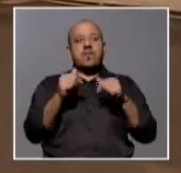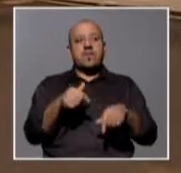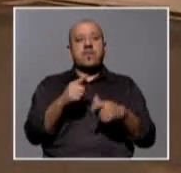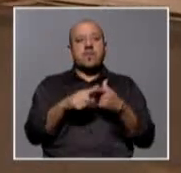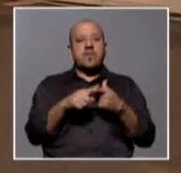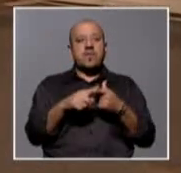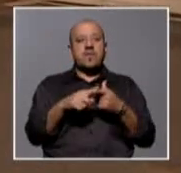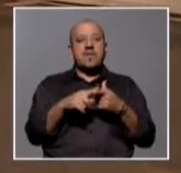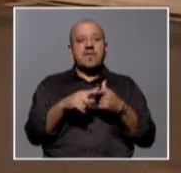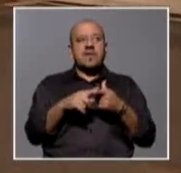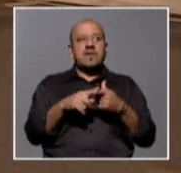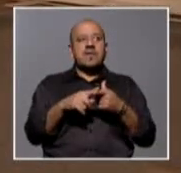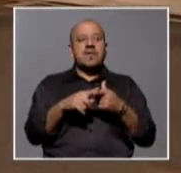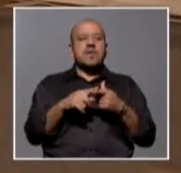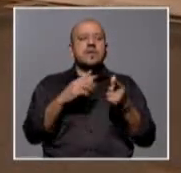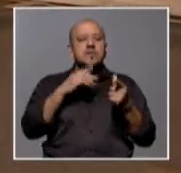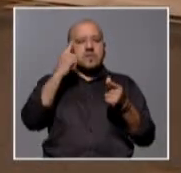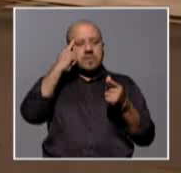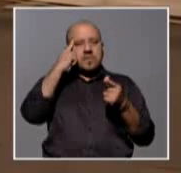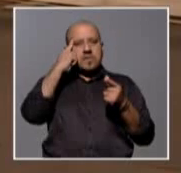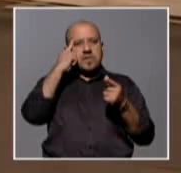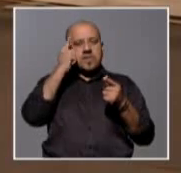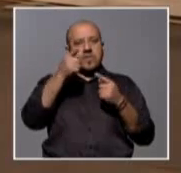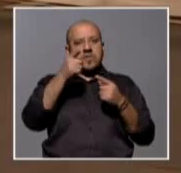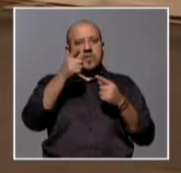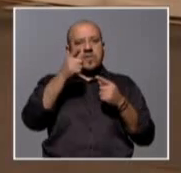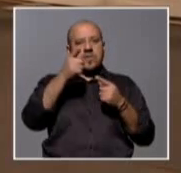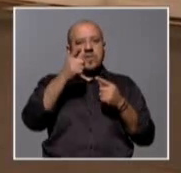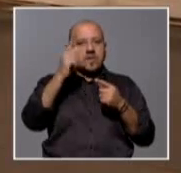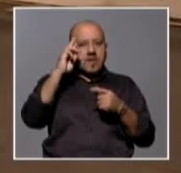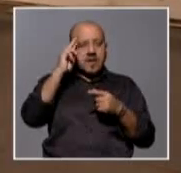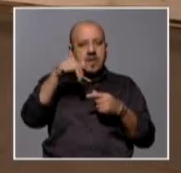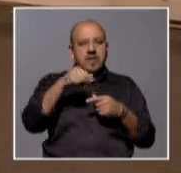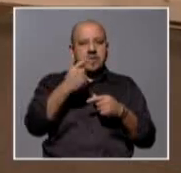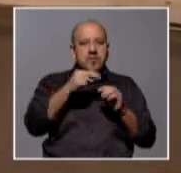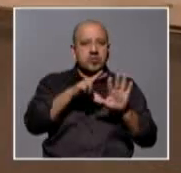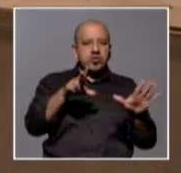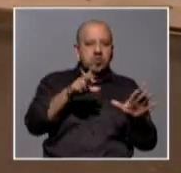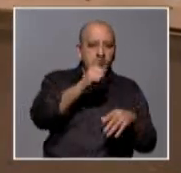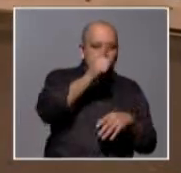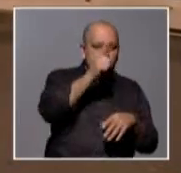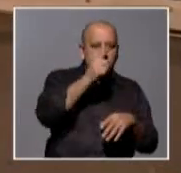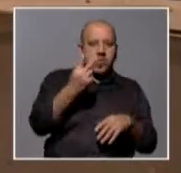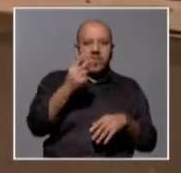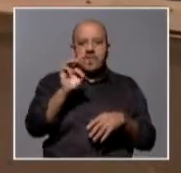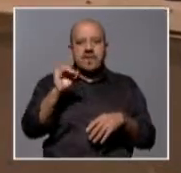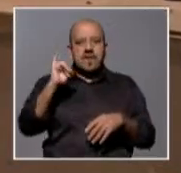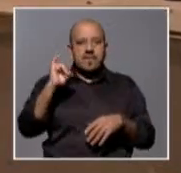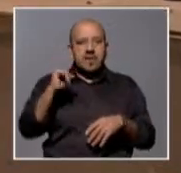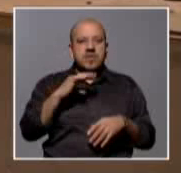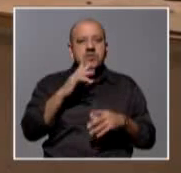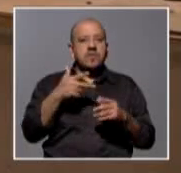cabecera de la marcha. ¿Sabés en qué andaba pensando? En que en realidad 20 de mayo y 18 de julio son dos fechas